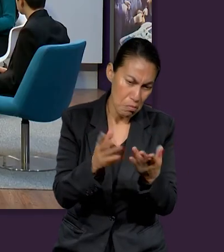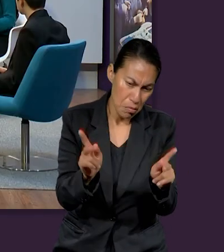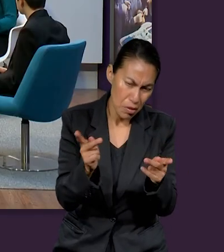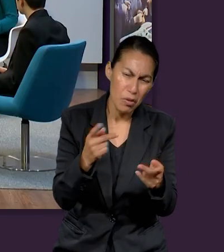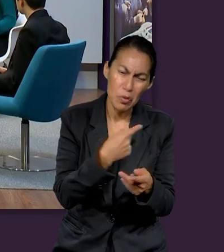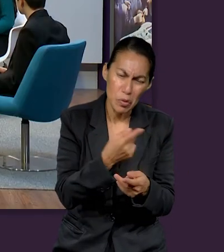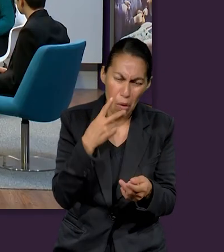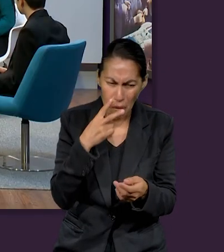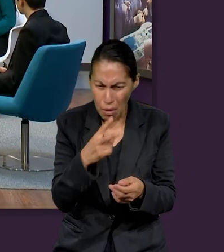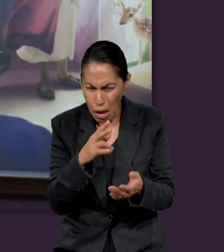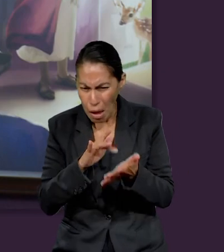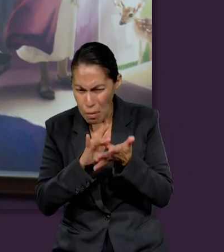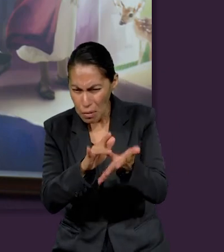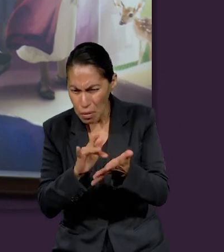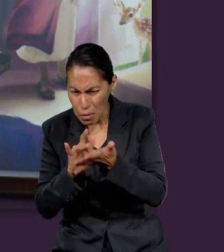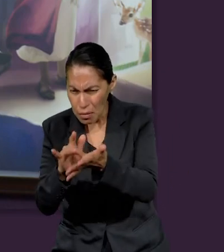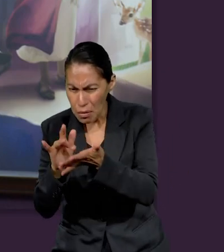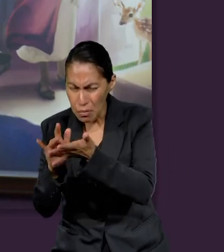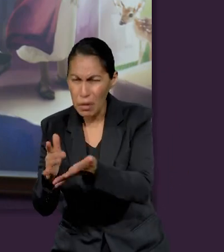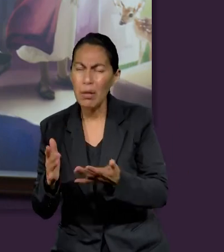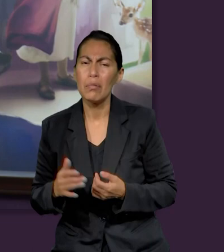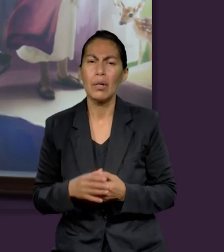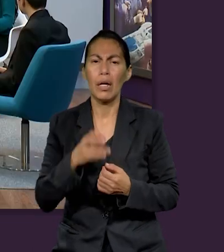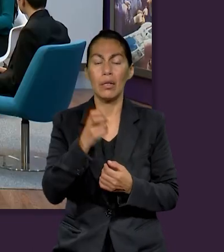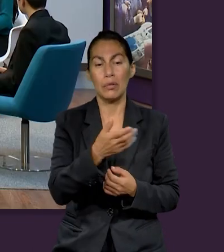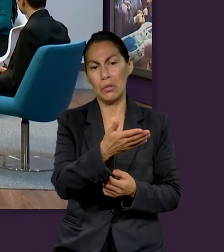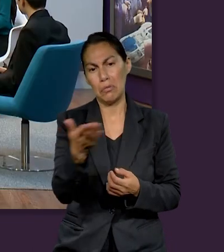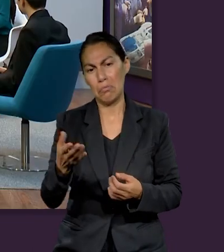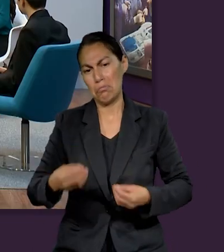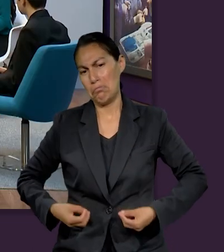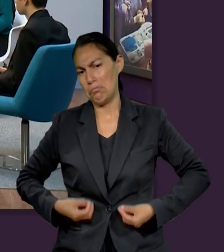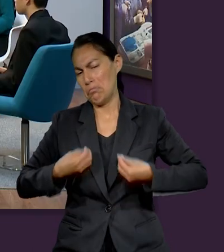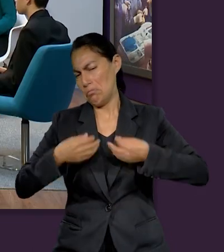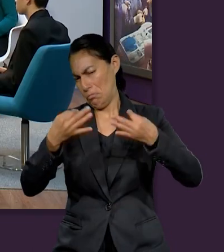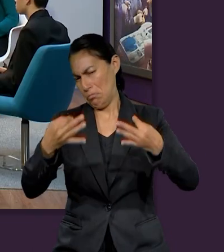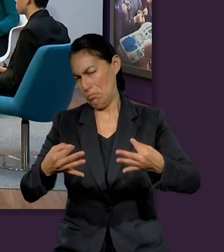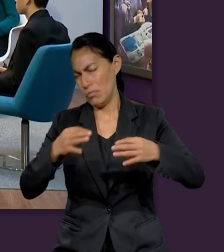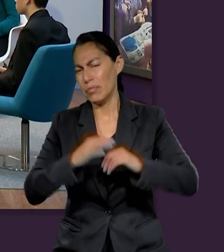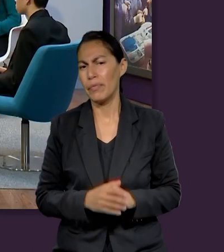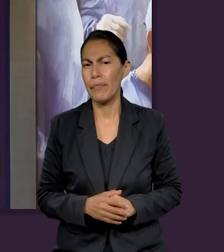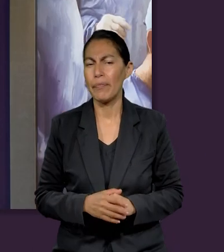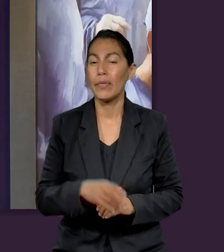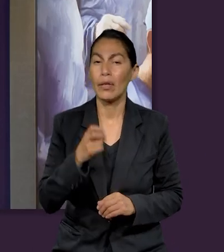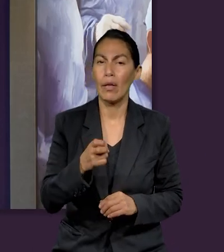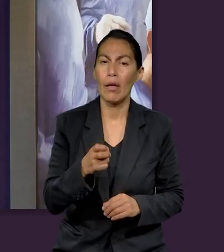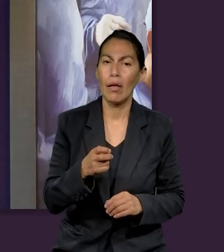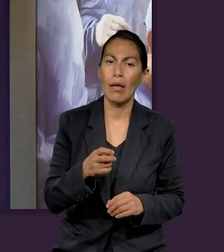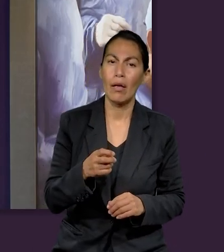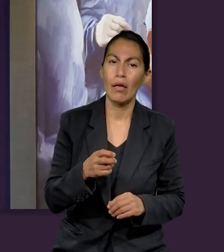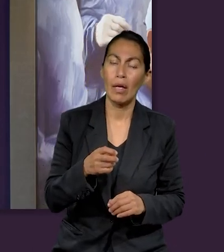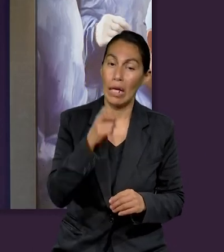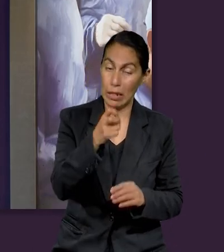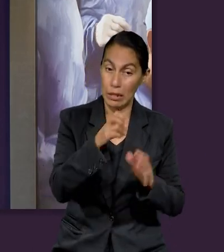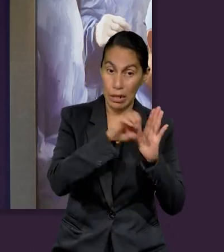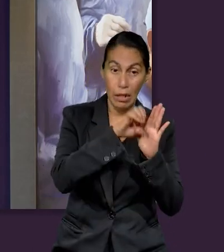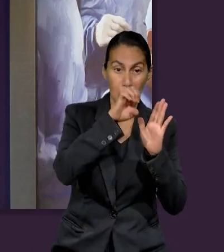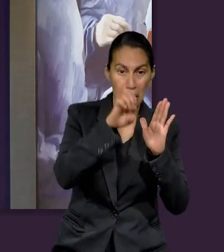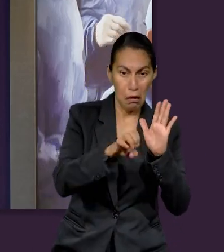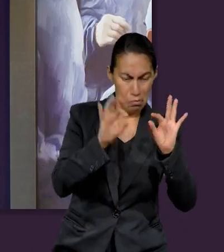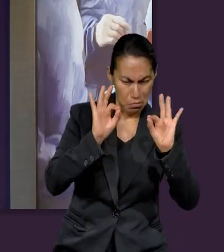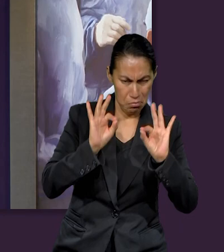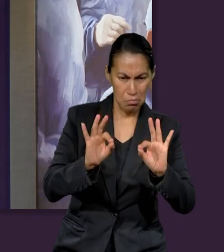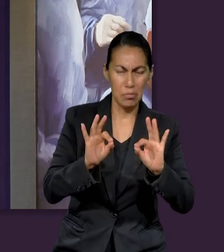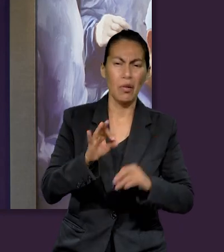está en el colportaje nosotros podemos ser de beneficios para personas también en vida no Entonces yo creo que más que cualquier otro